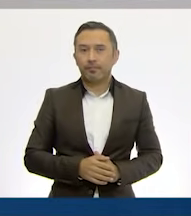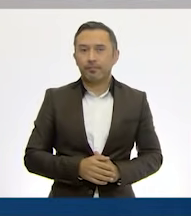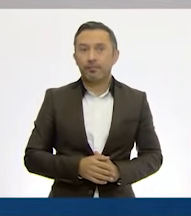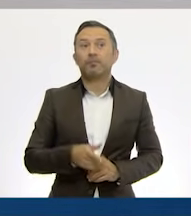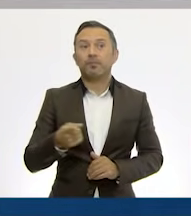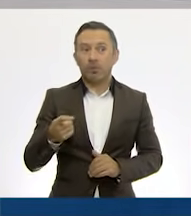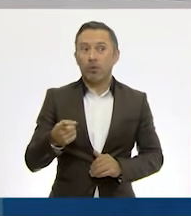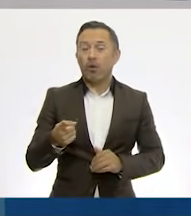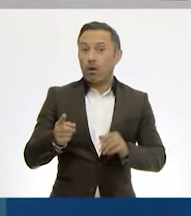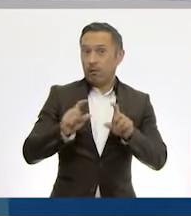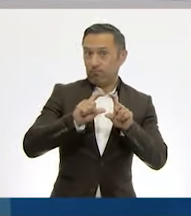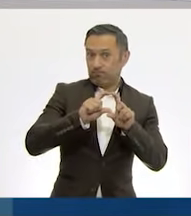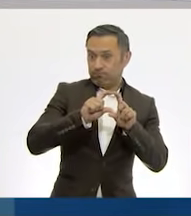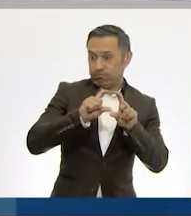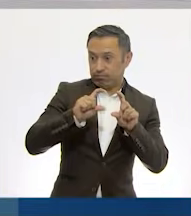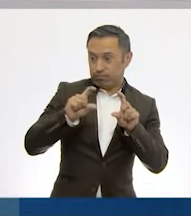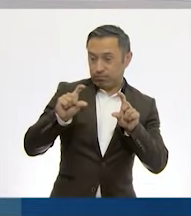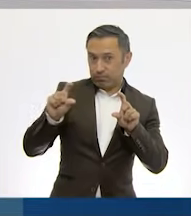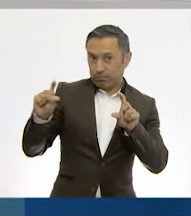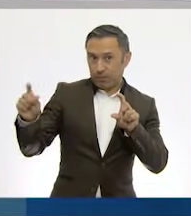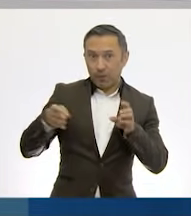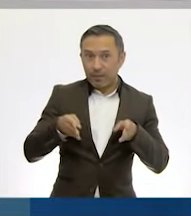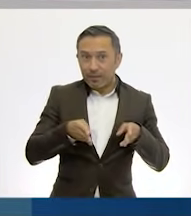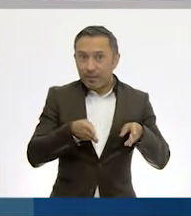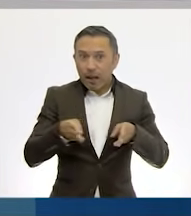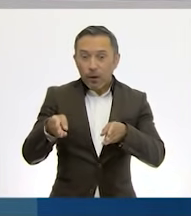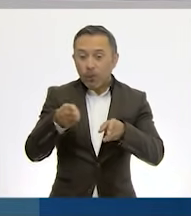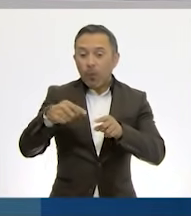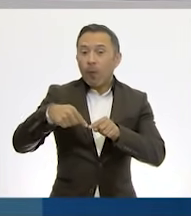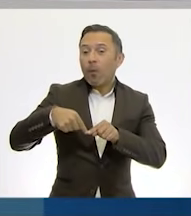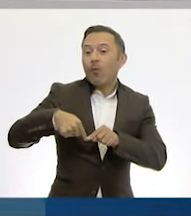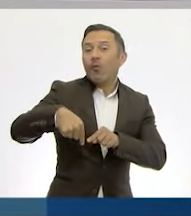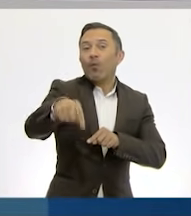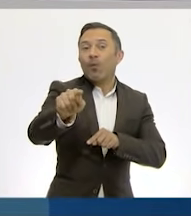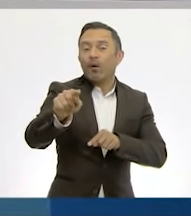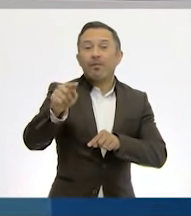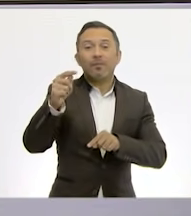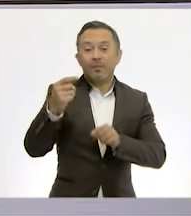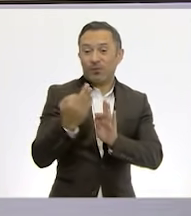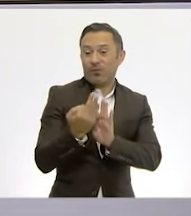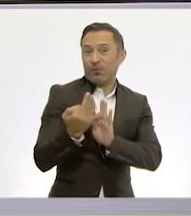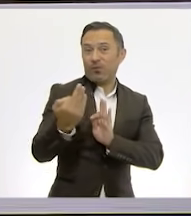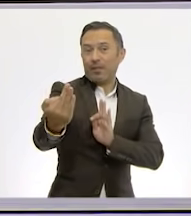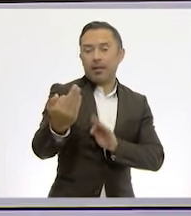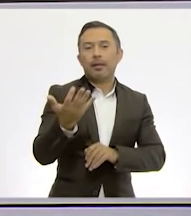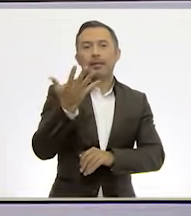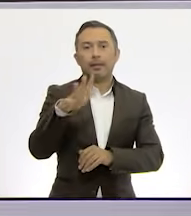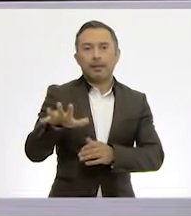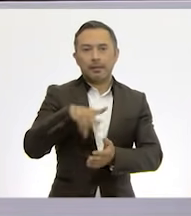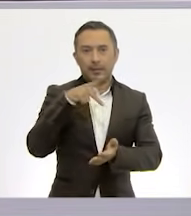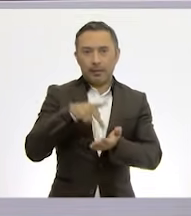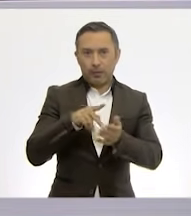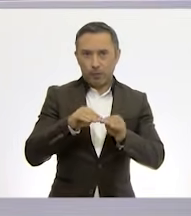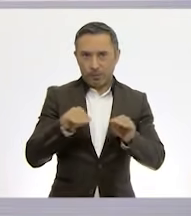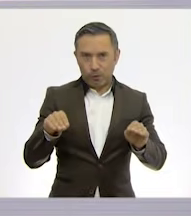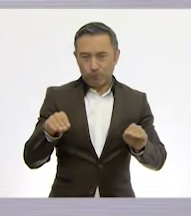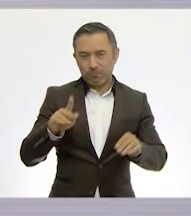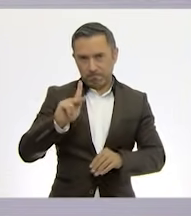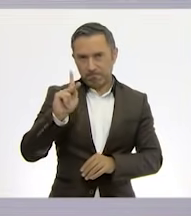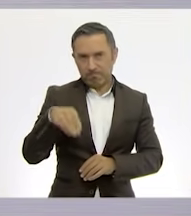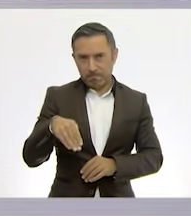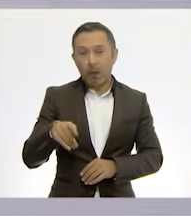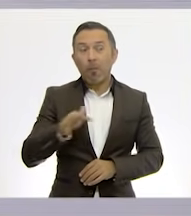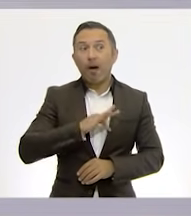que es nuestro trayecto completo, el cual va a equivaler a 10 kilómetros. Así que ya colocamos el número